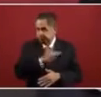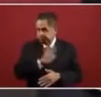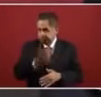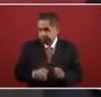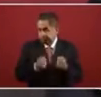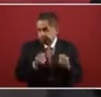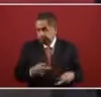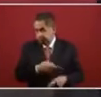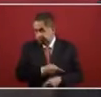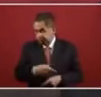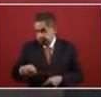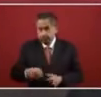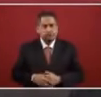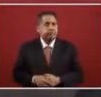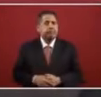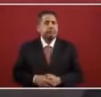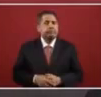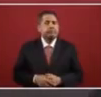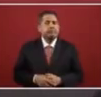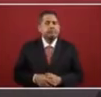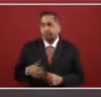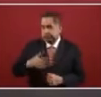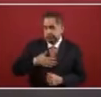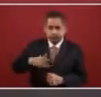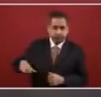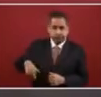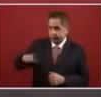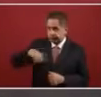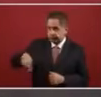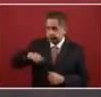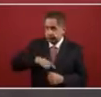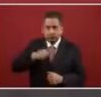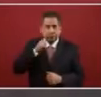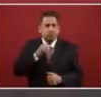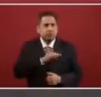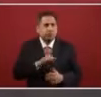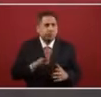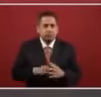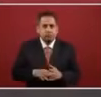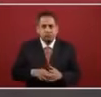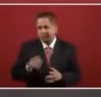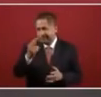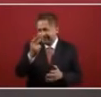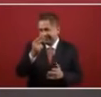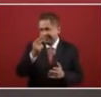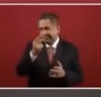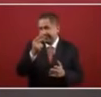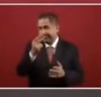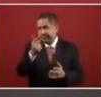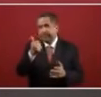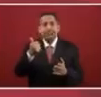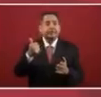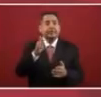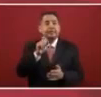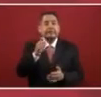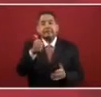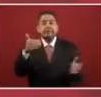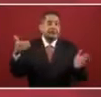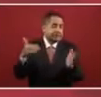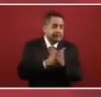recibimos el gobierno con más de 26 mil cuerpos no